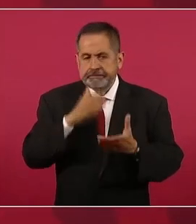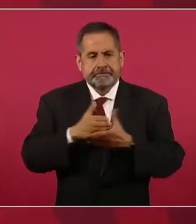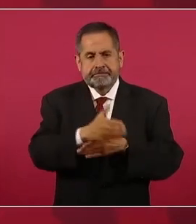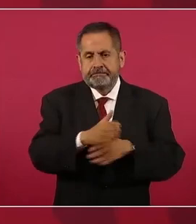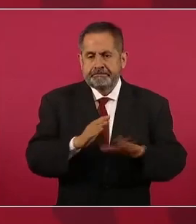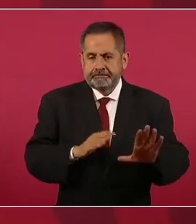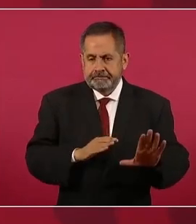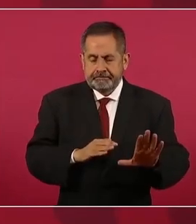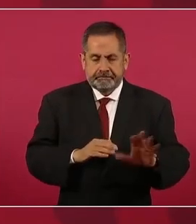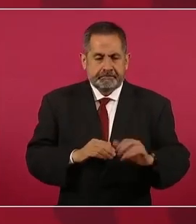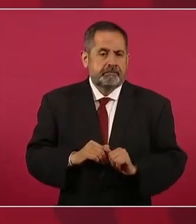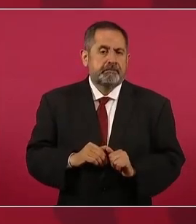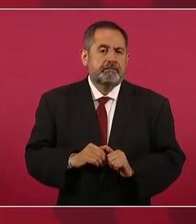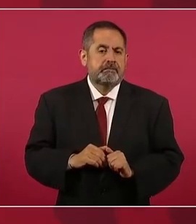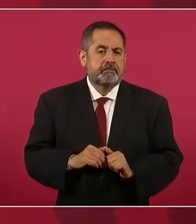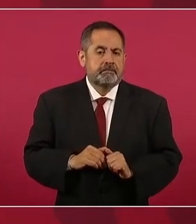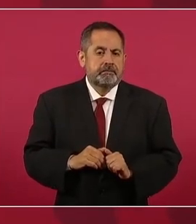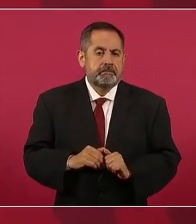Sí,